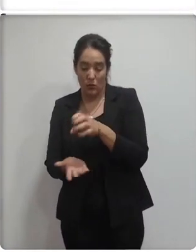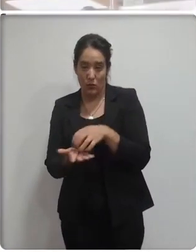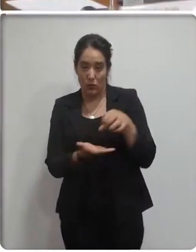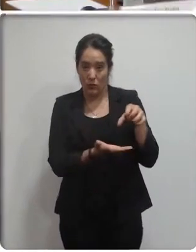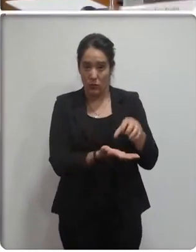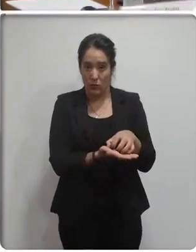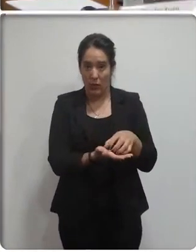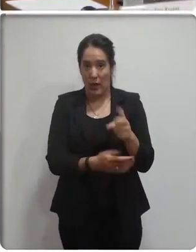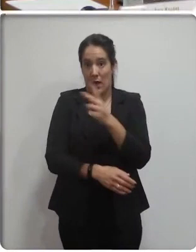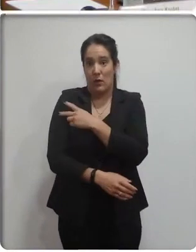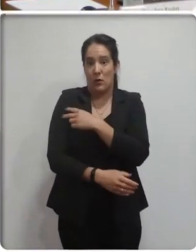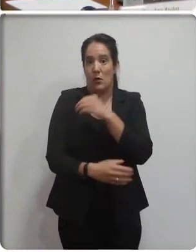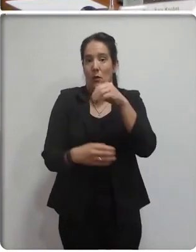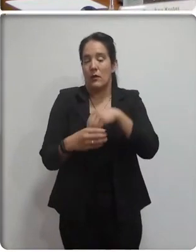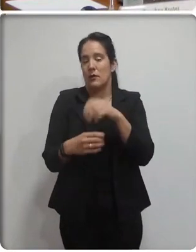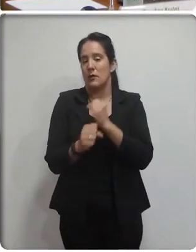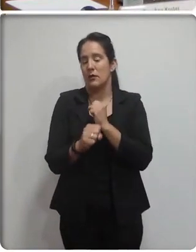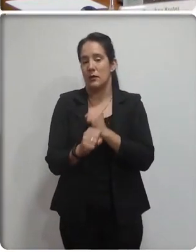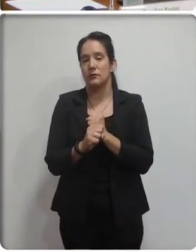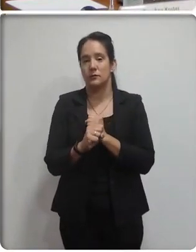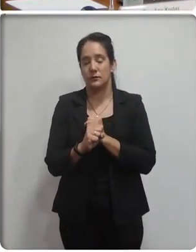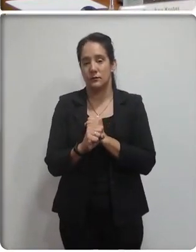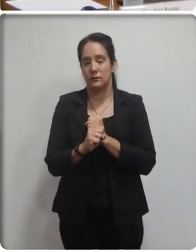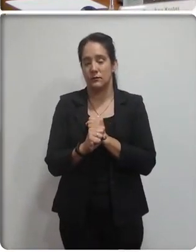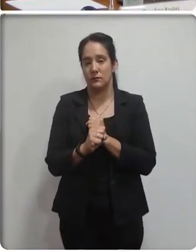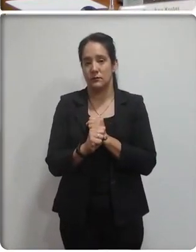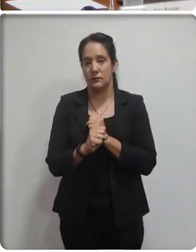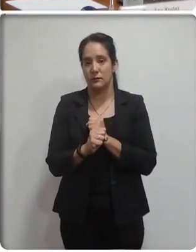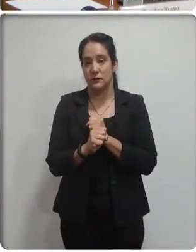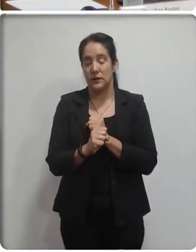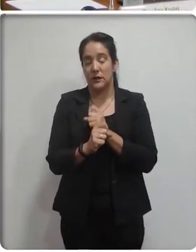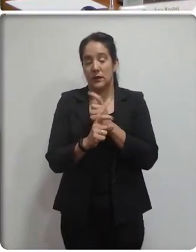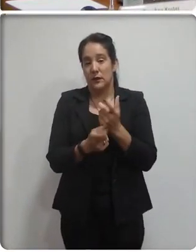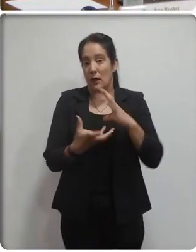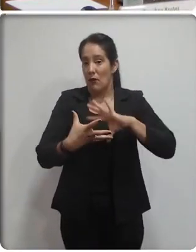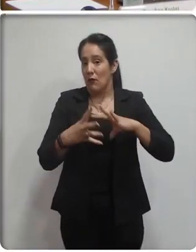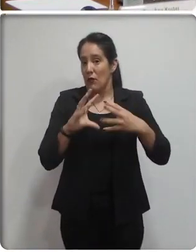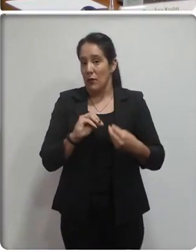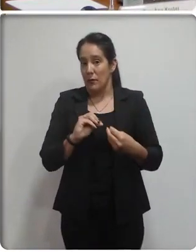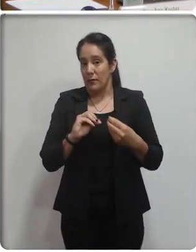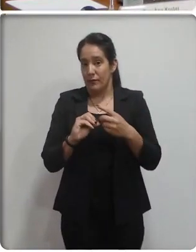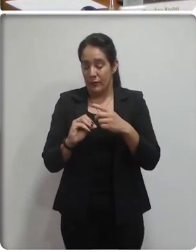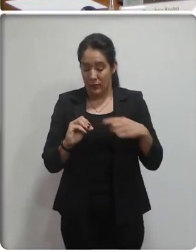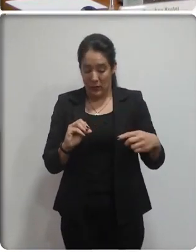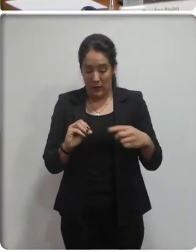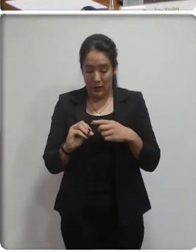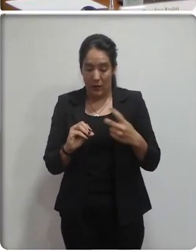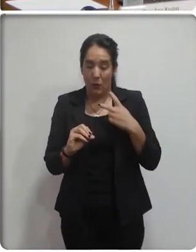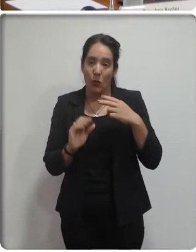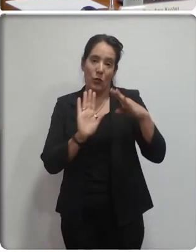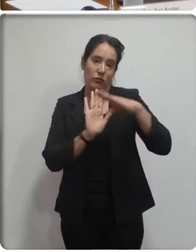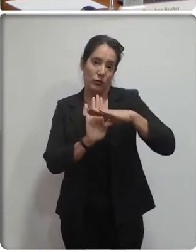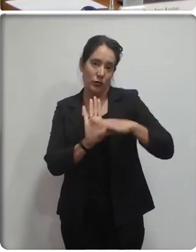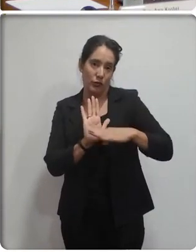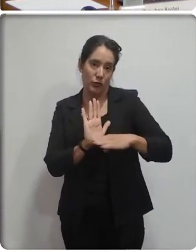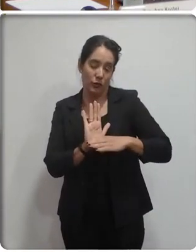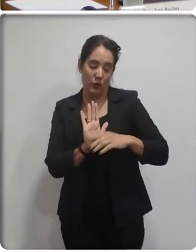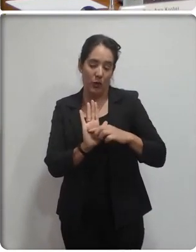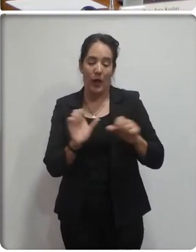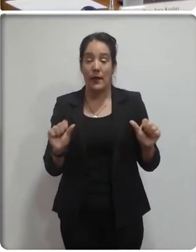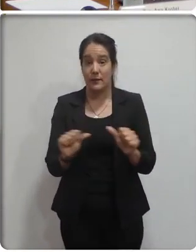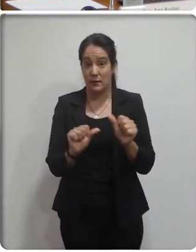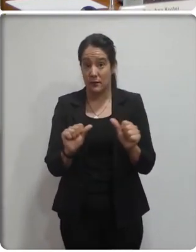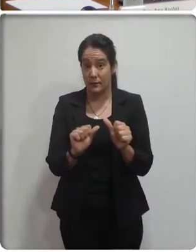directivo como en el comité ejecutivo. Y es así que se realiza un cronograma y una agenda de